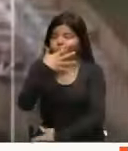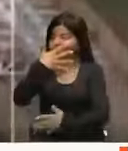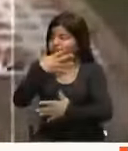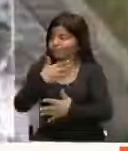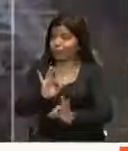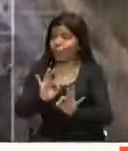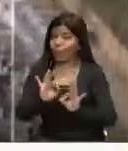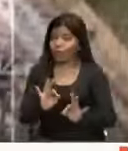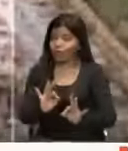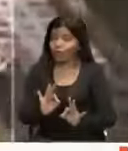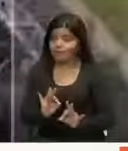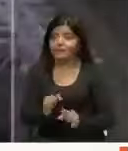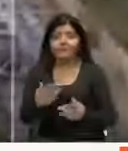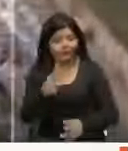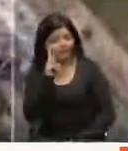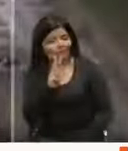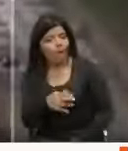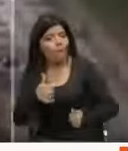ya de sus frutos.